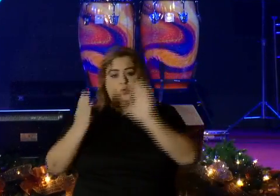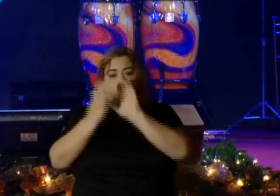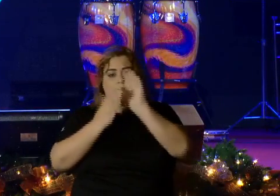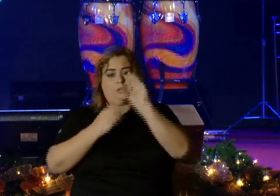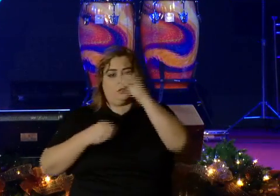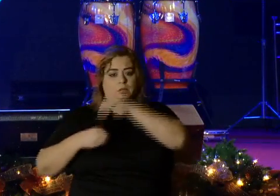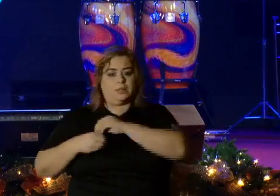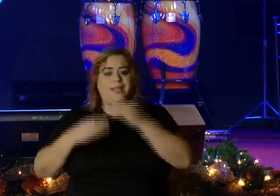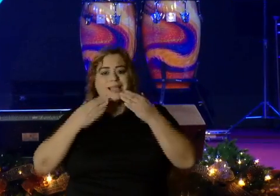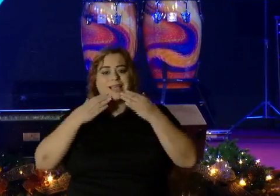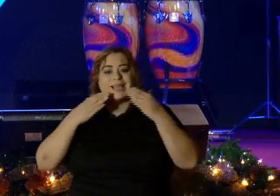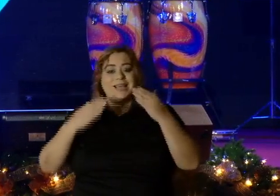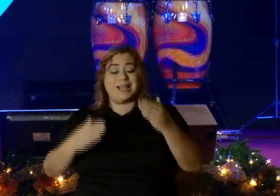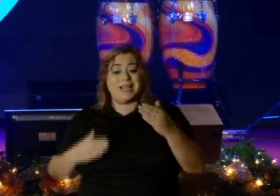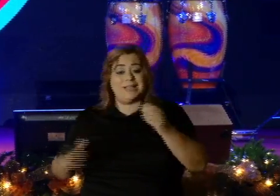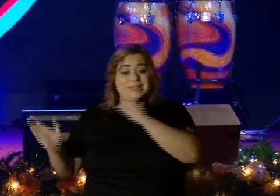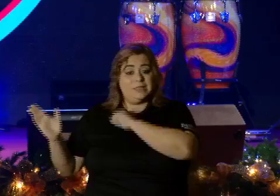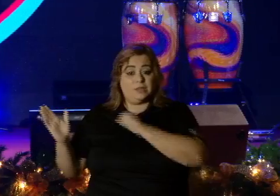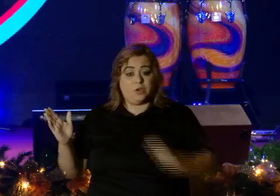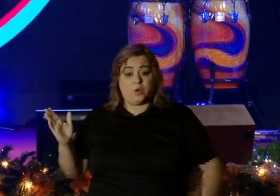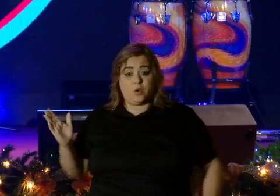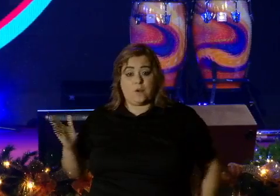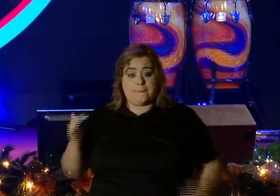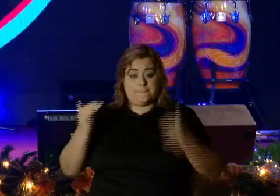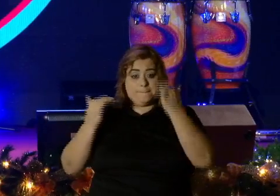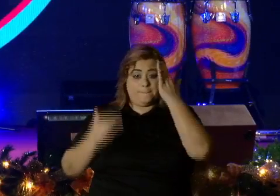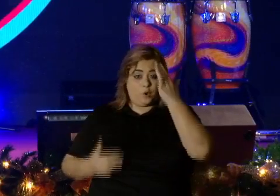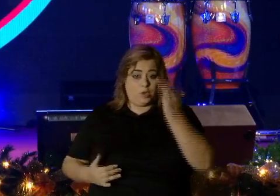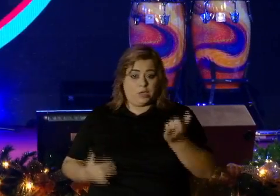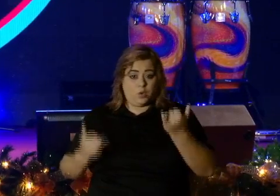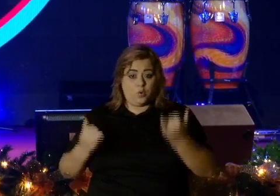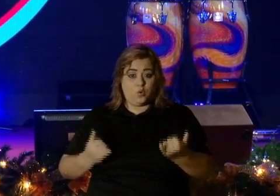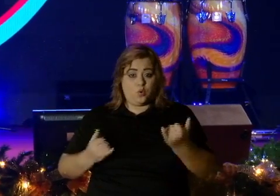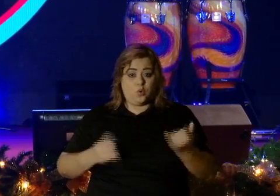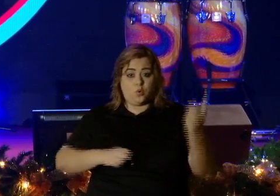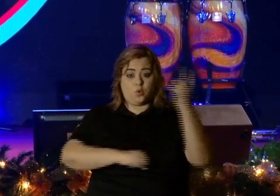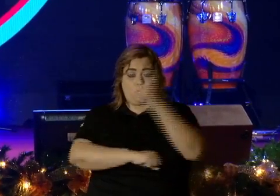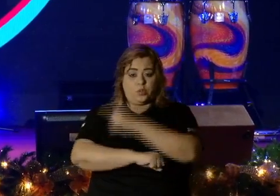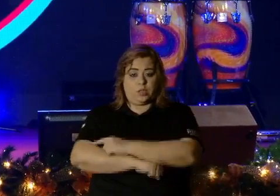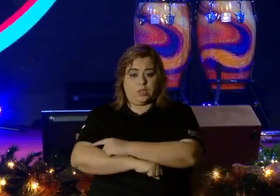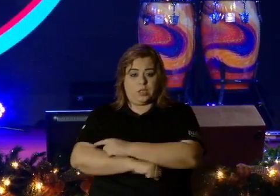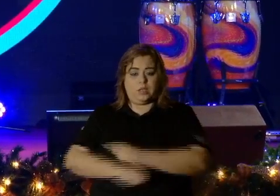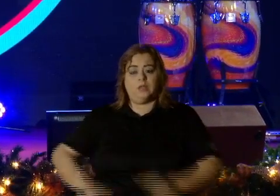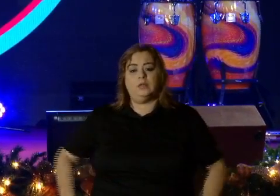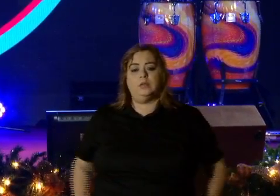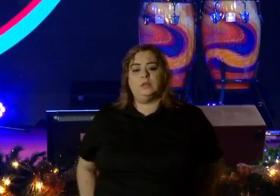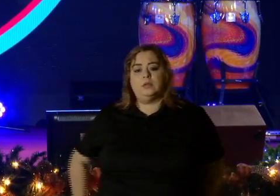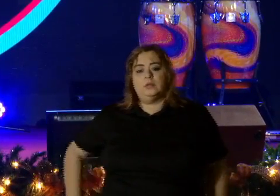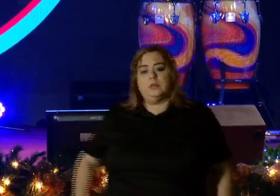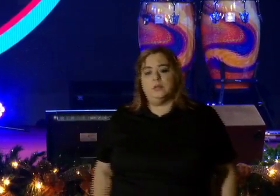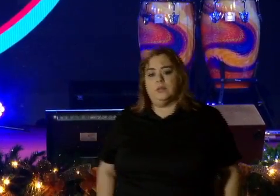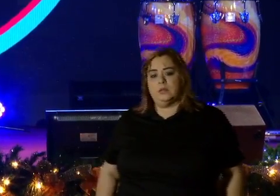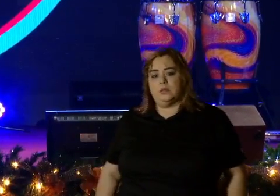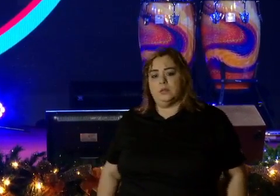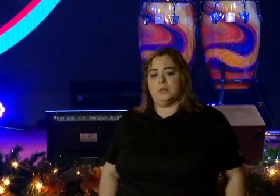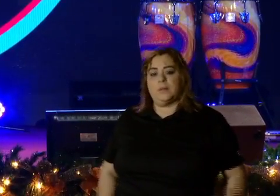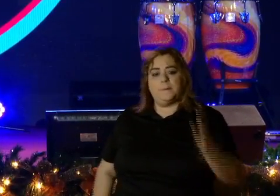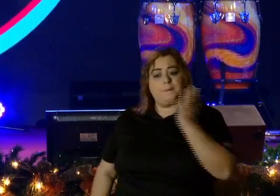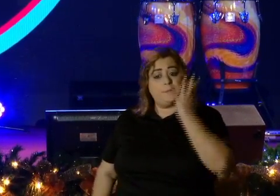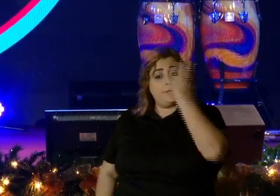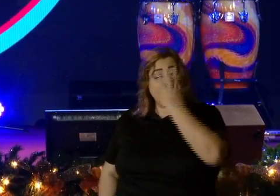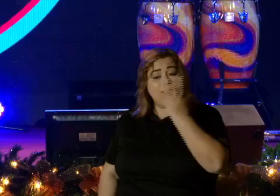Gracias al Señor por este día, donde 8 vidas vinieron a los pies de Cristo. Qué precioso,